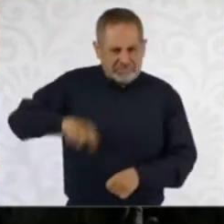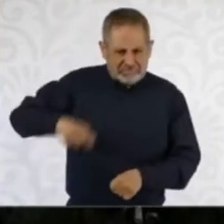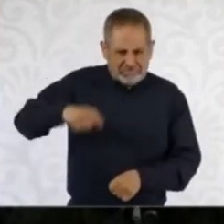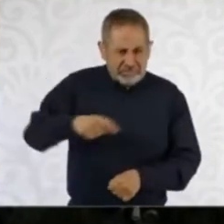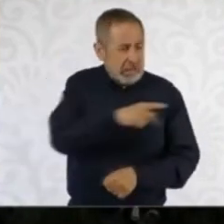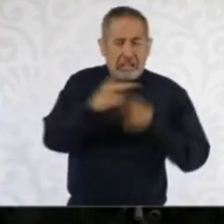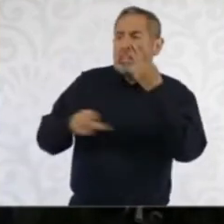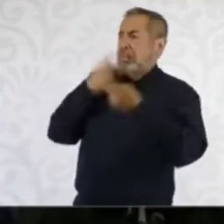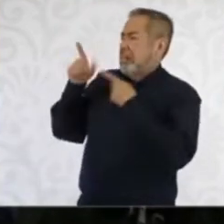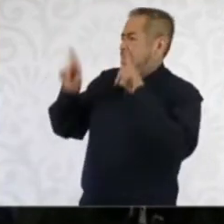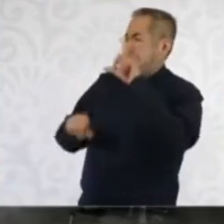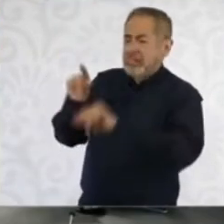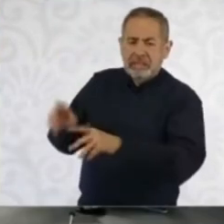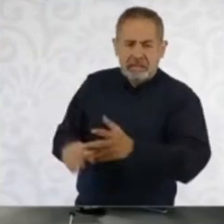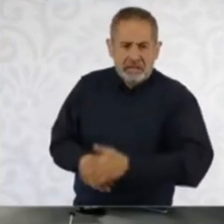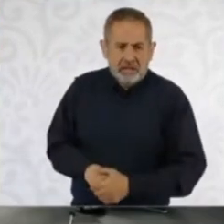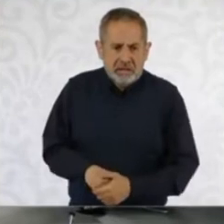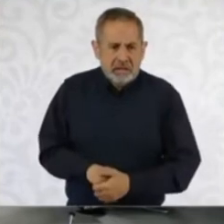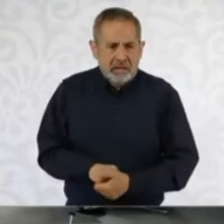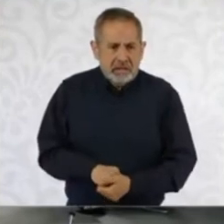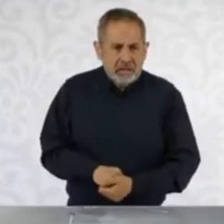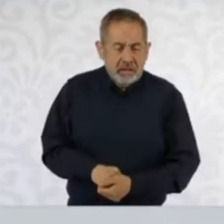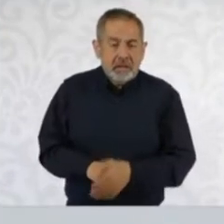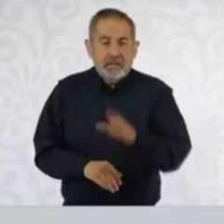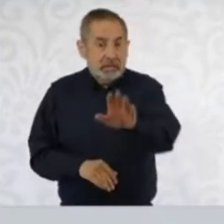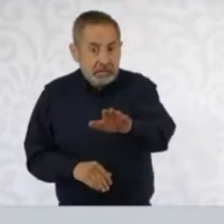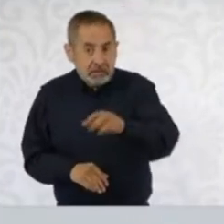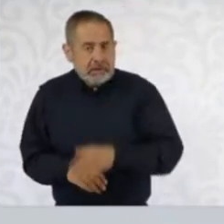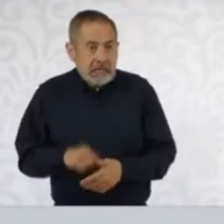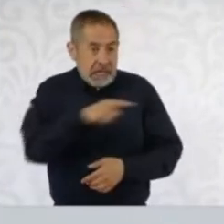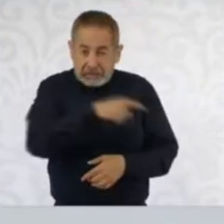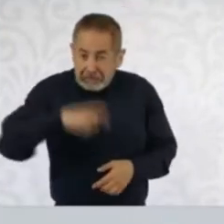económico? Pues ya ni tanto, bajaron un montón las acciones de Electra.